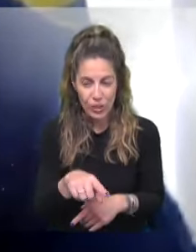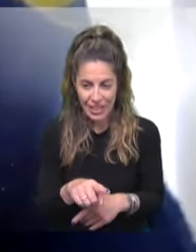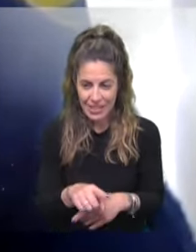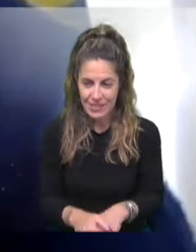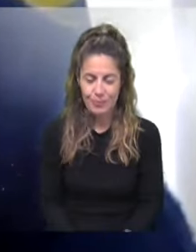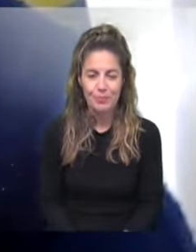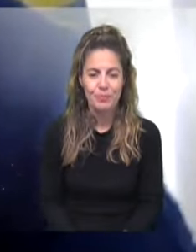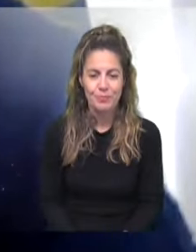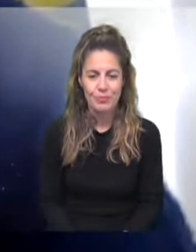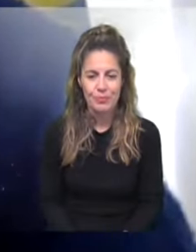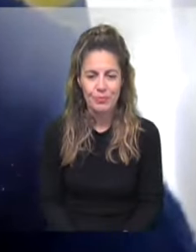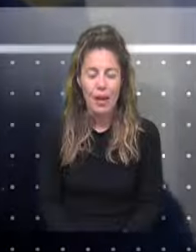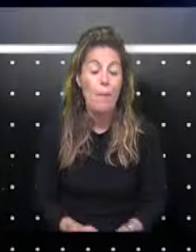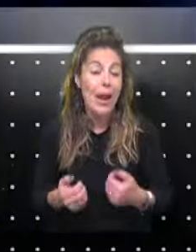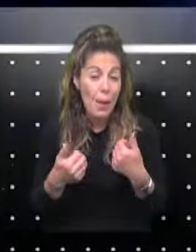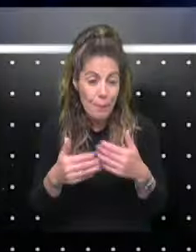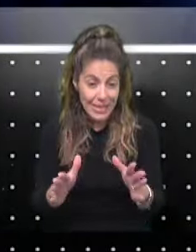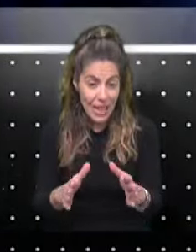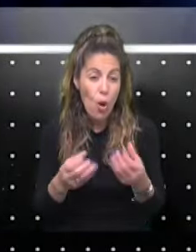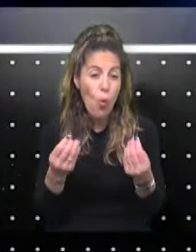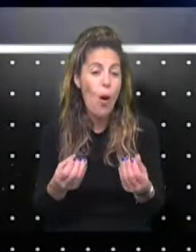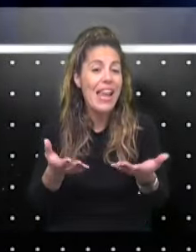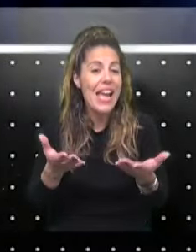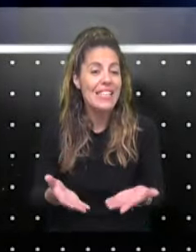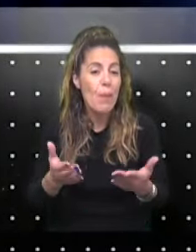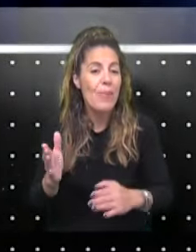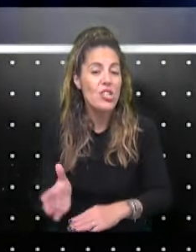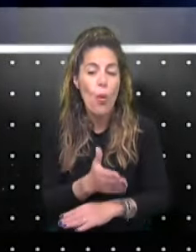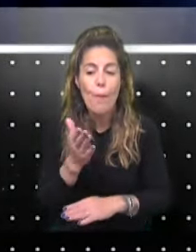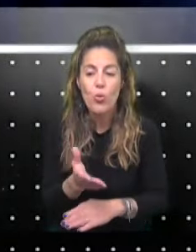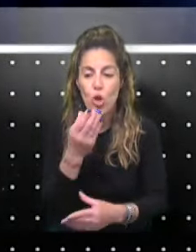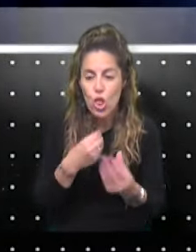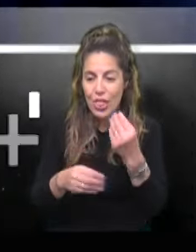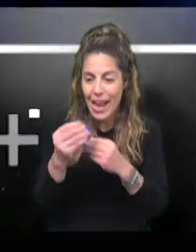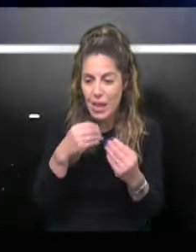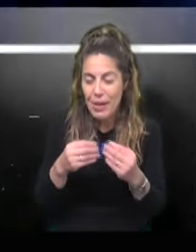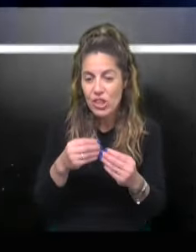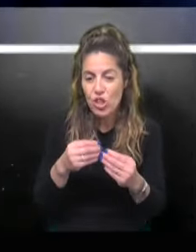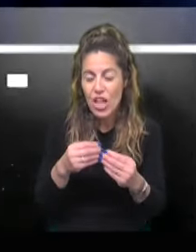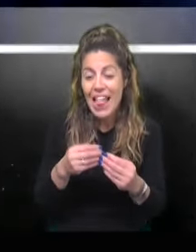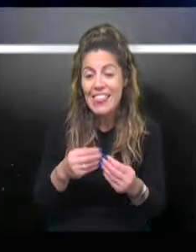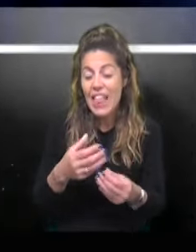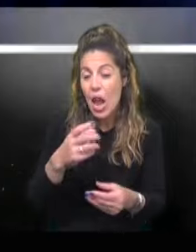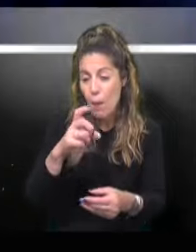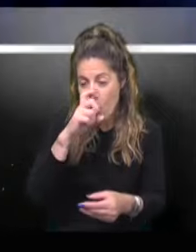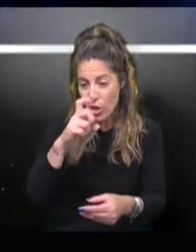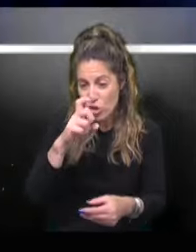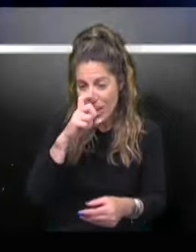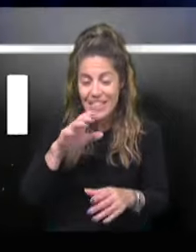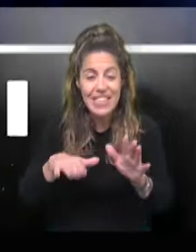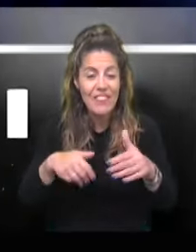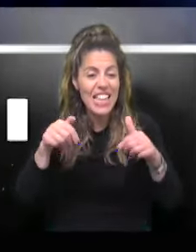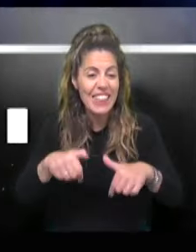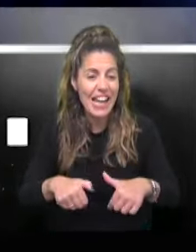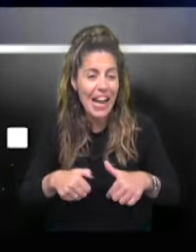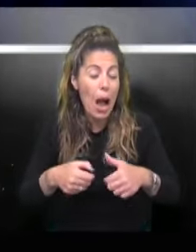bien Javier eh Para empezar Cuál es el peso de la producción de alimentos de la de la provincia de Buenos Aires muchas veces desde acá